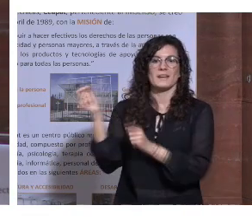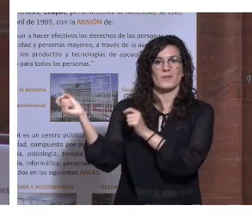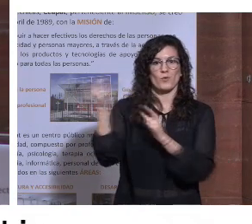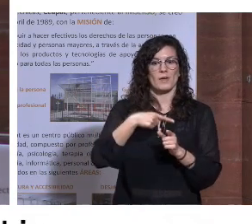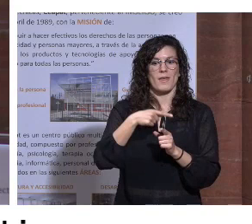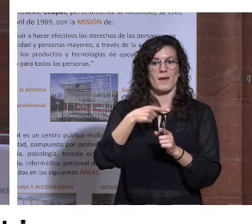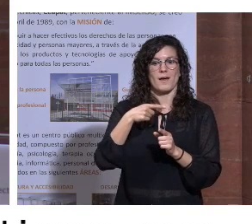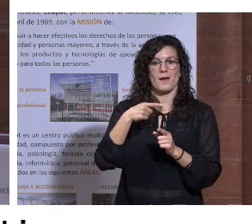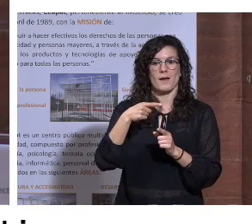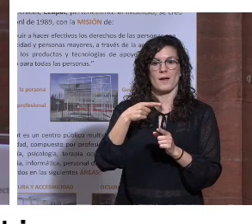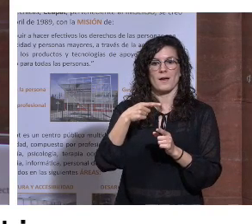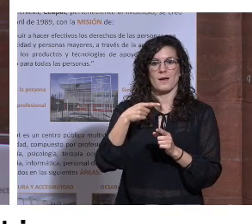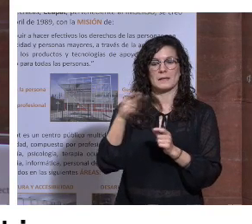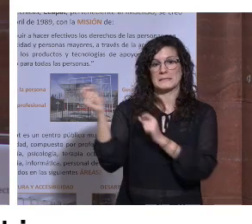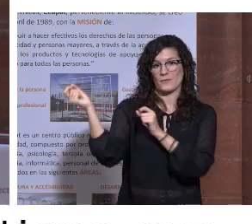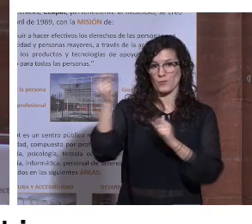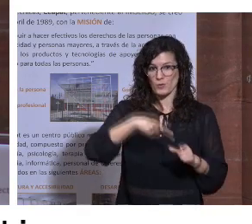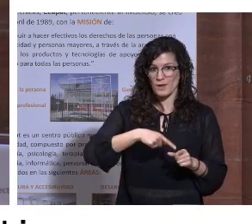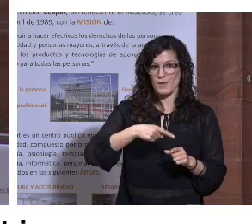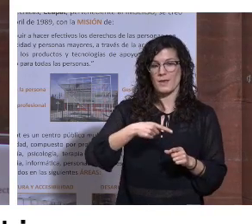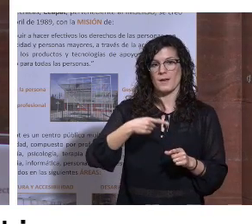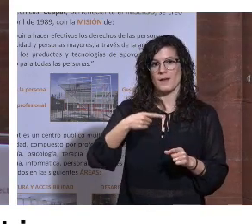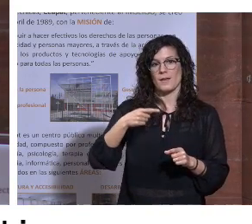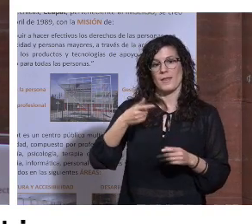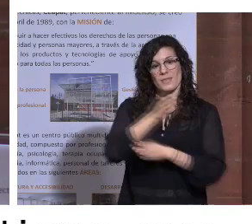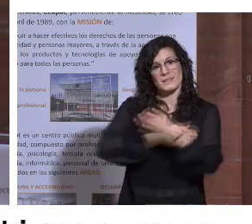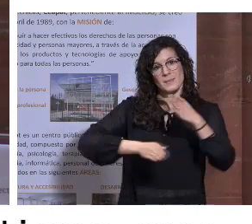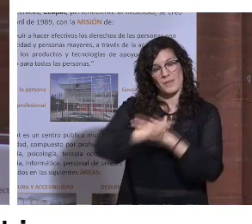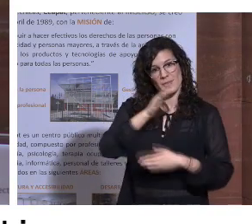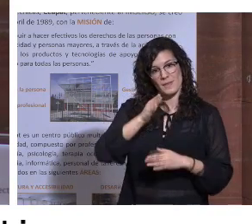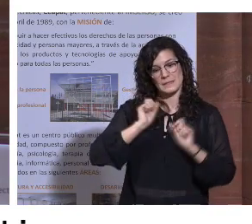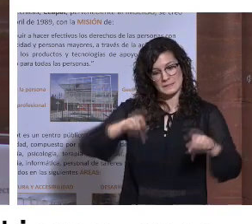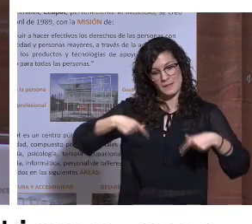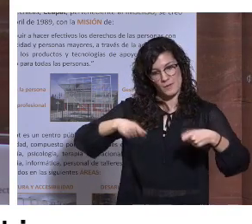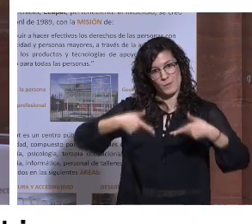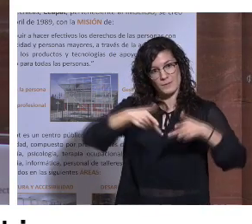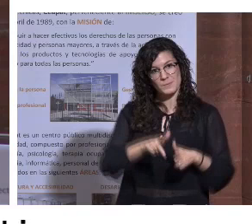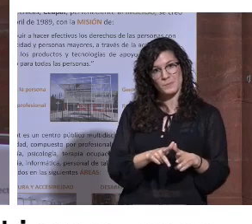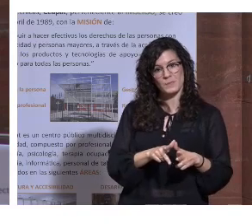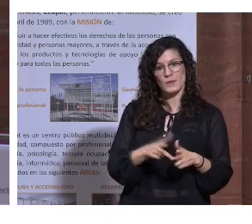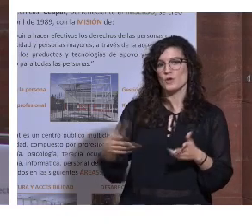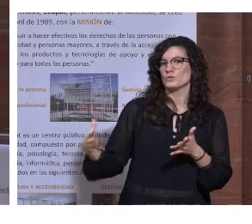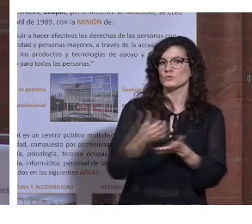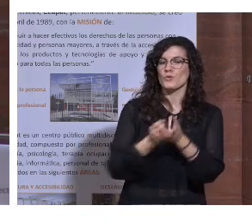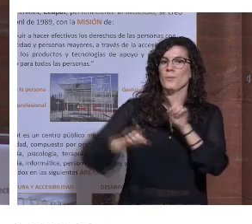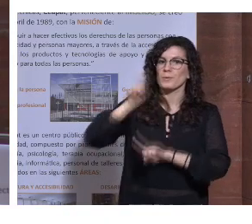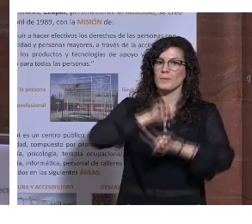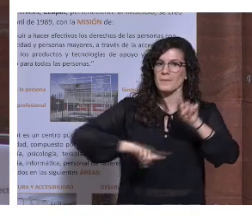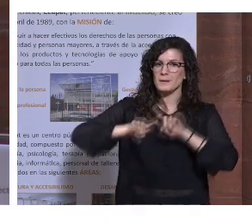discapacitada física, en silla de ruedas, y de pronto todo eran pegas porque no había